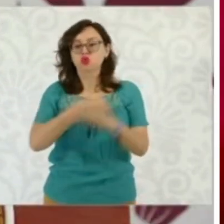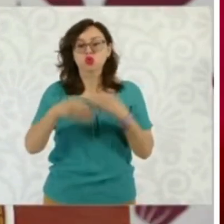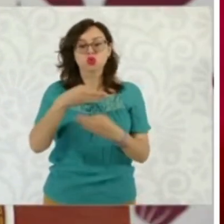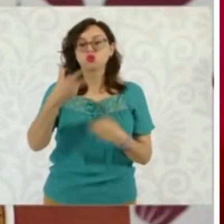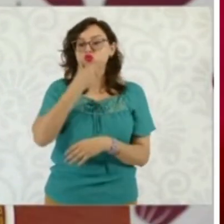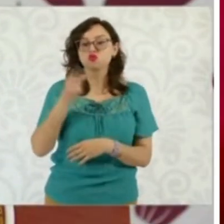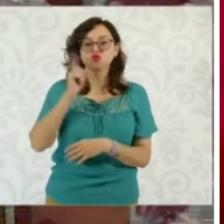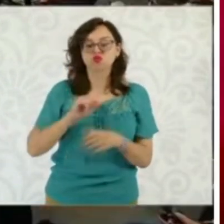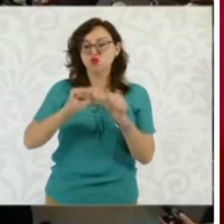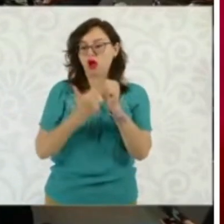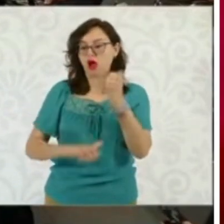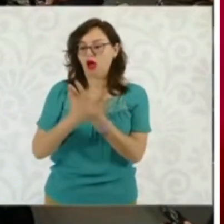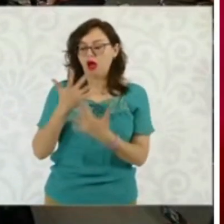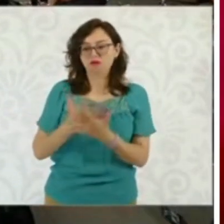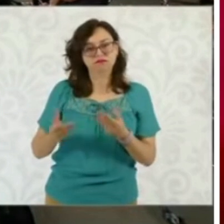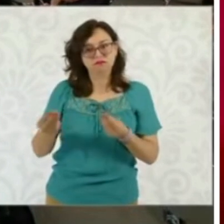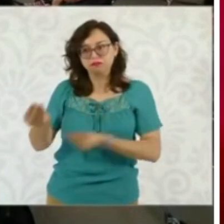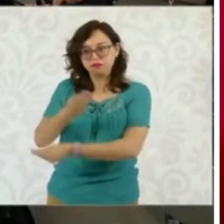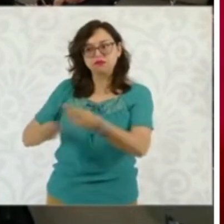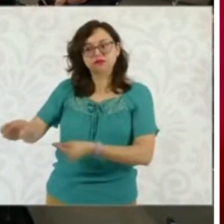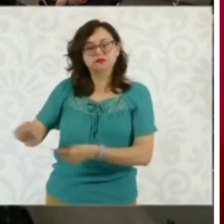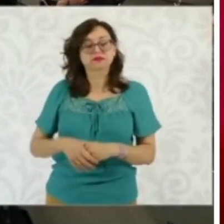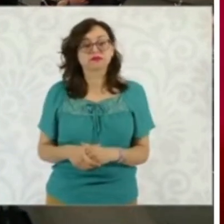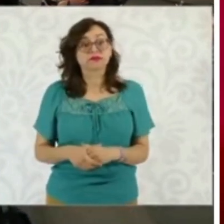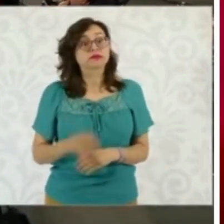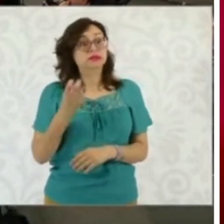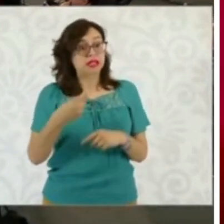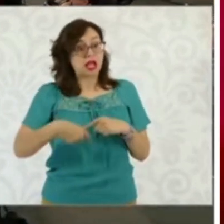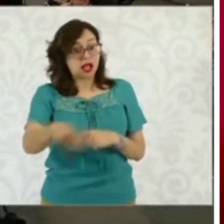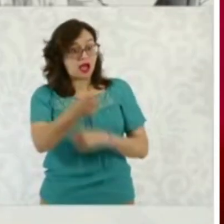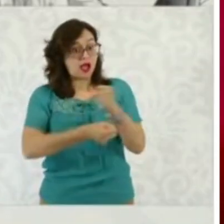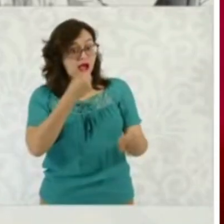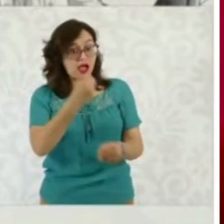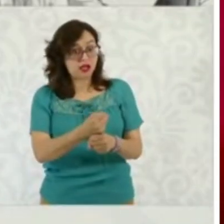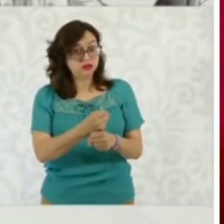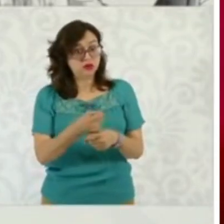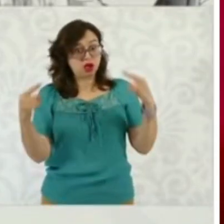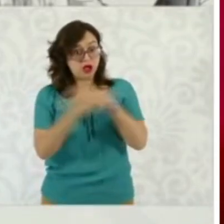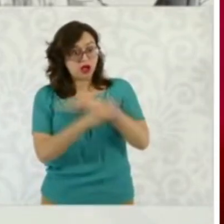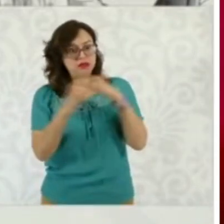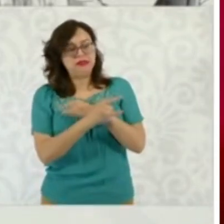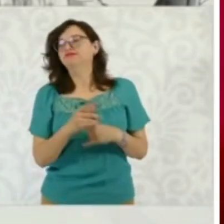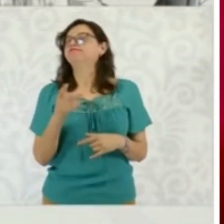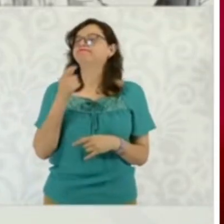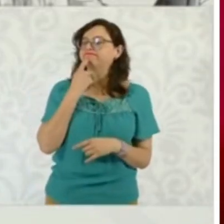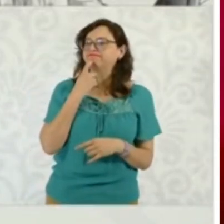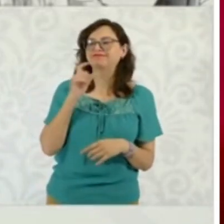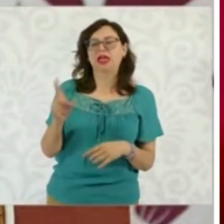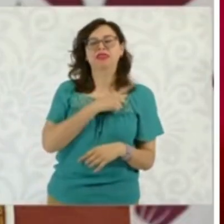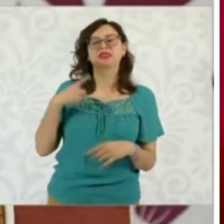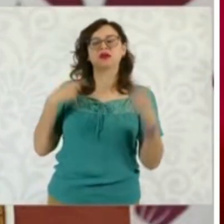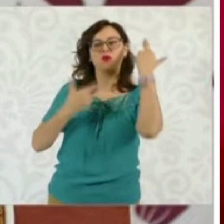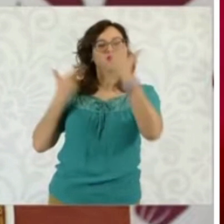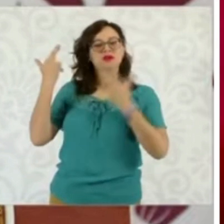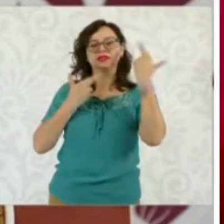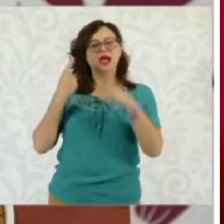y los artesanos. Entonces sí. ¿Quedaría este año esa ampliación o está considerado para el próximo? El de Pochutla, déjenme revisarlo. Yo creo que es nada más en la